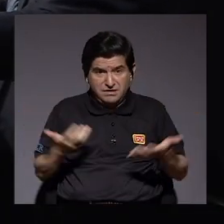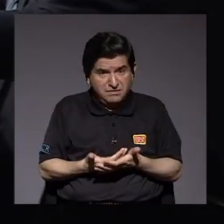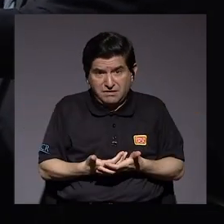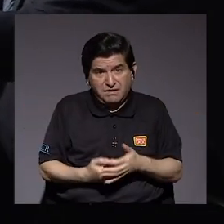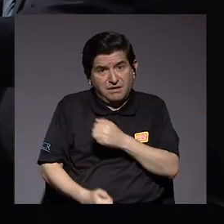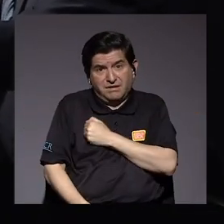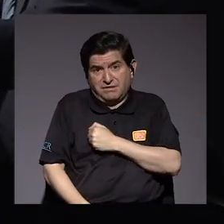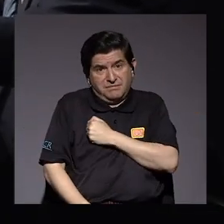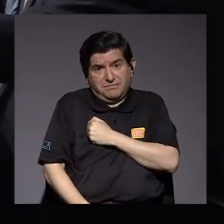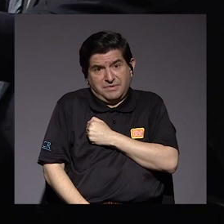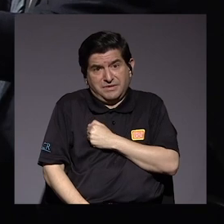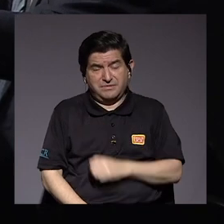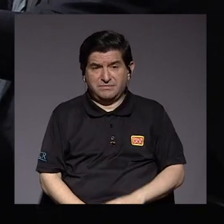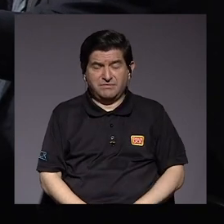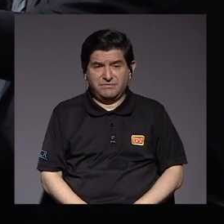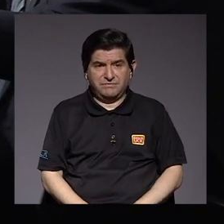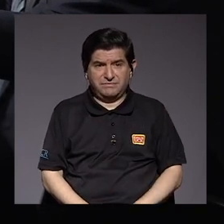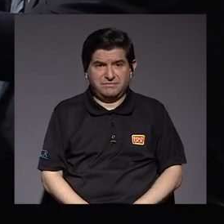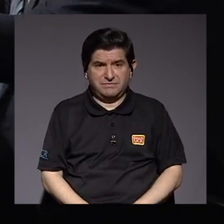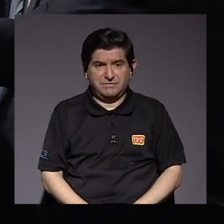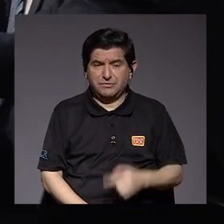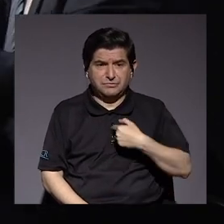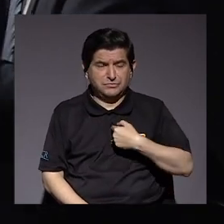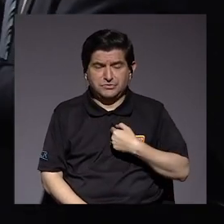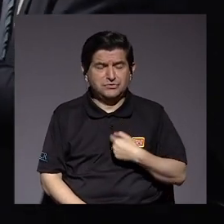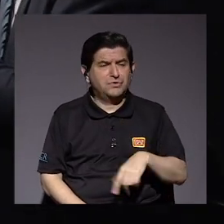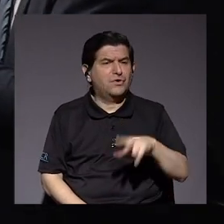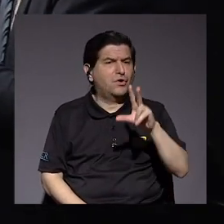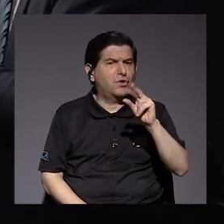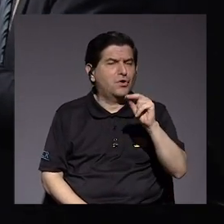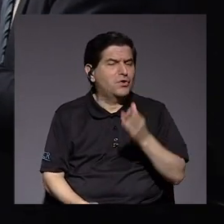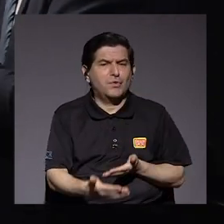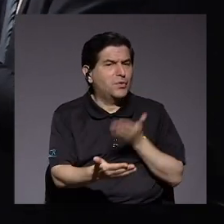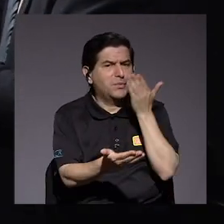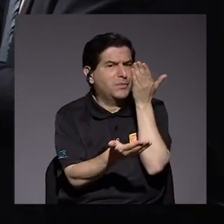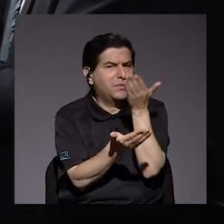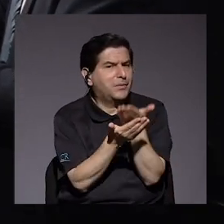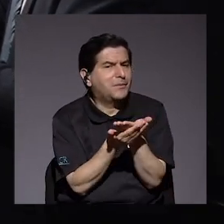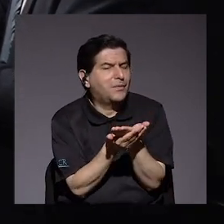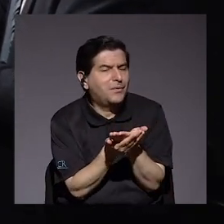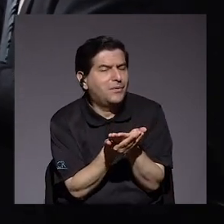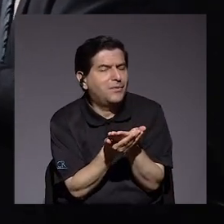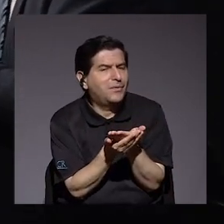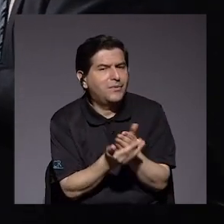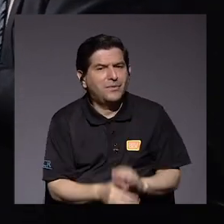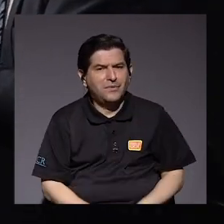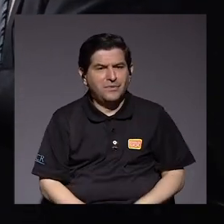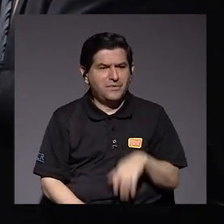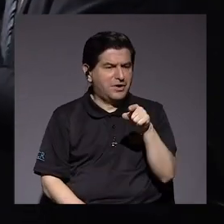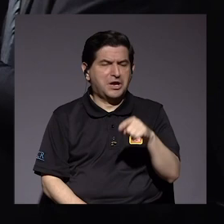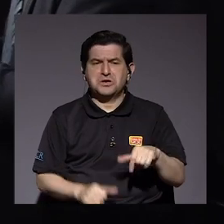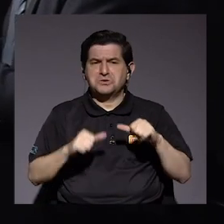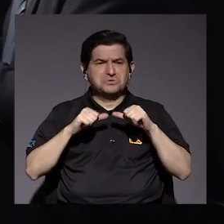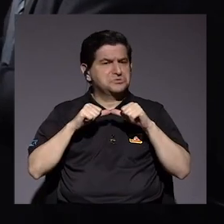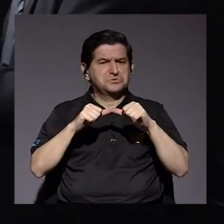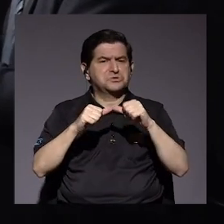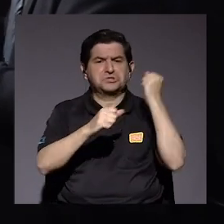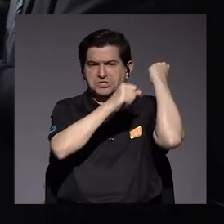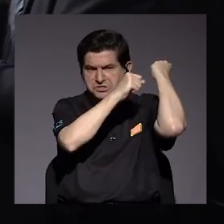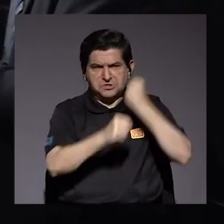la prioridades para la pandemia yo no les estoy yo no estoy planteando que dejen de ser imperios